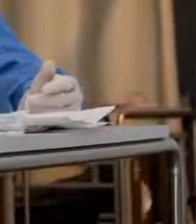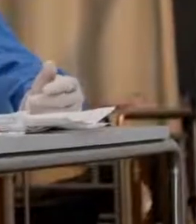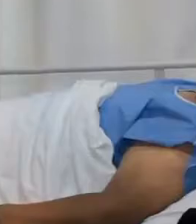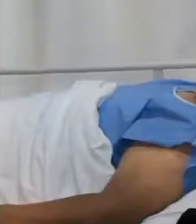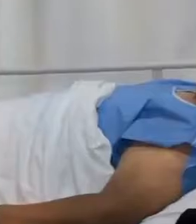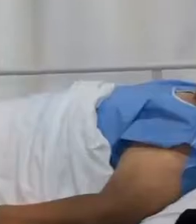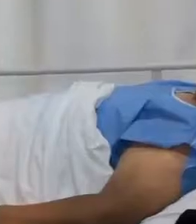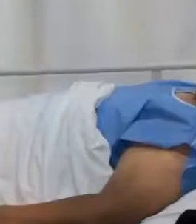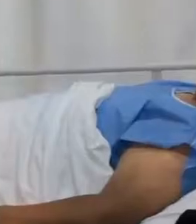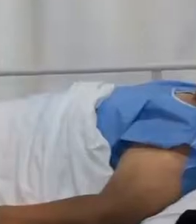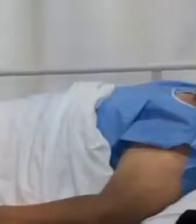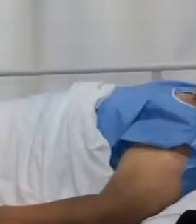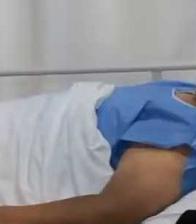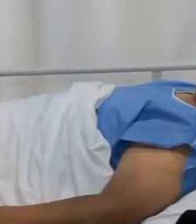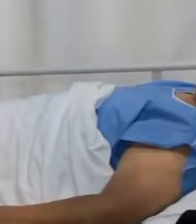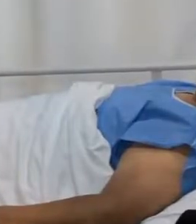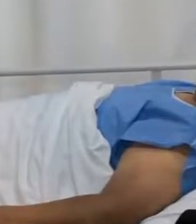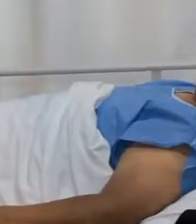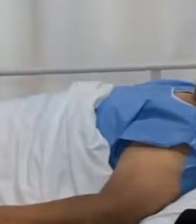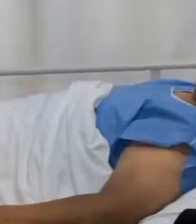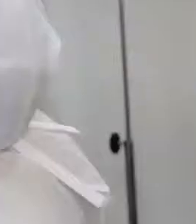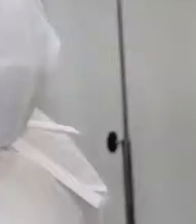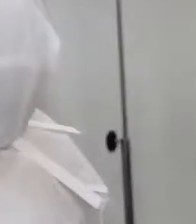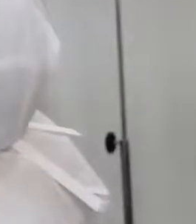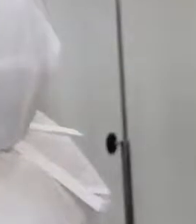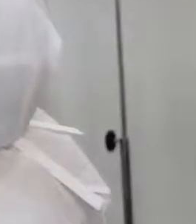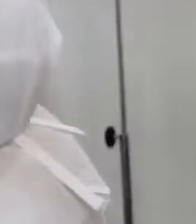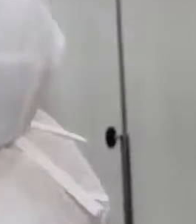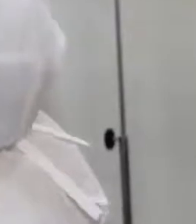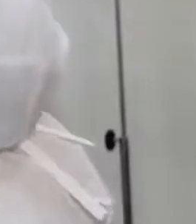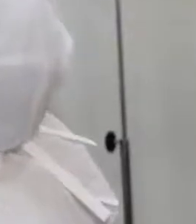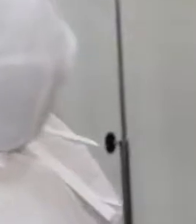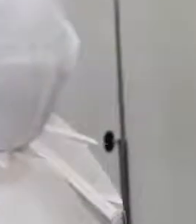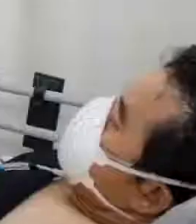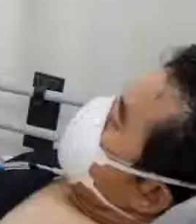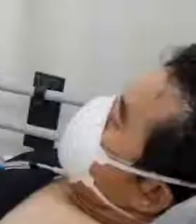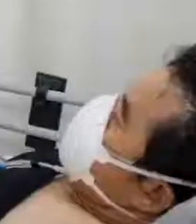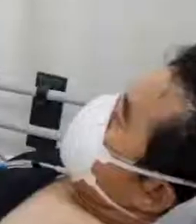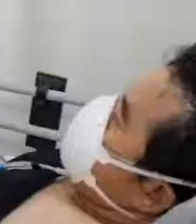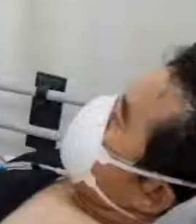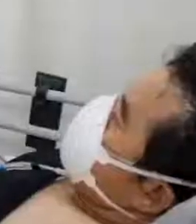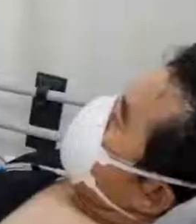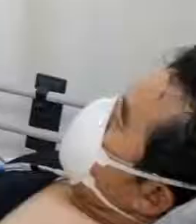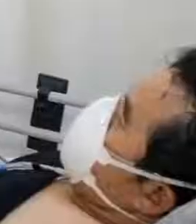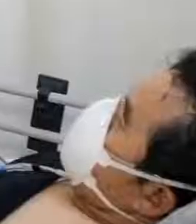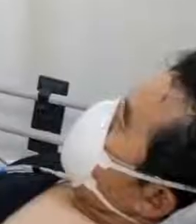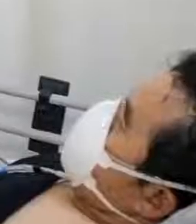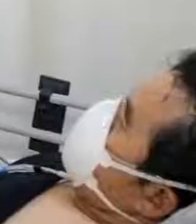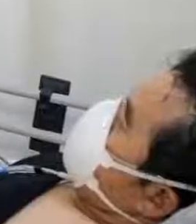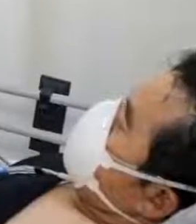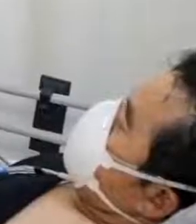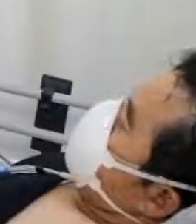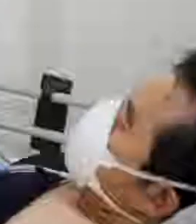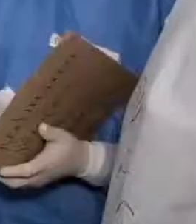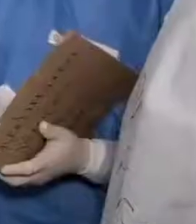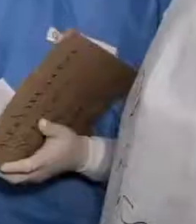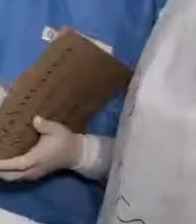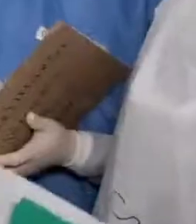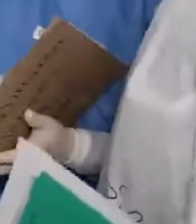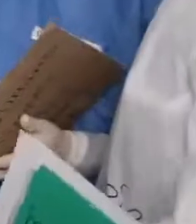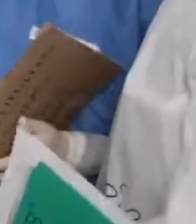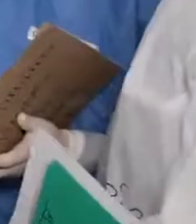viendo al hospital, nos generó mucha incertidumbre porque sabíamos que a partir de ahí todo se